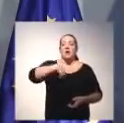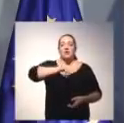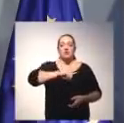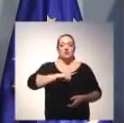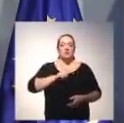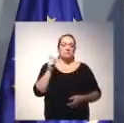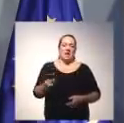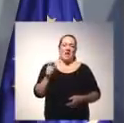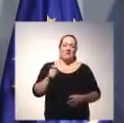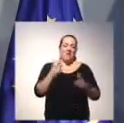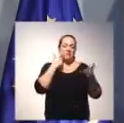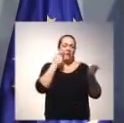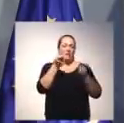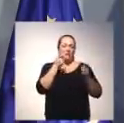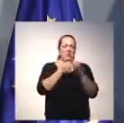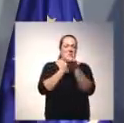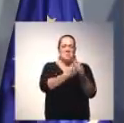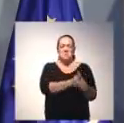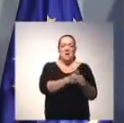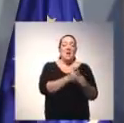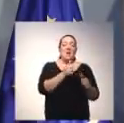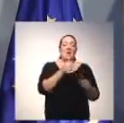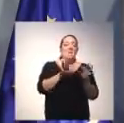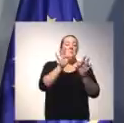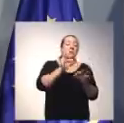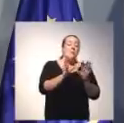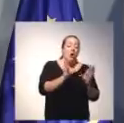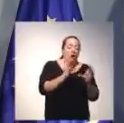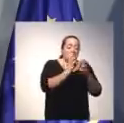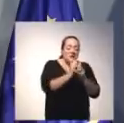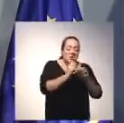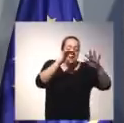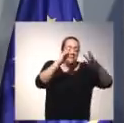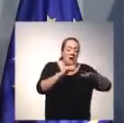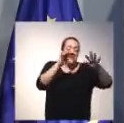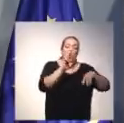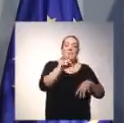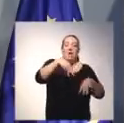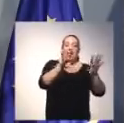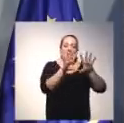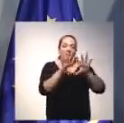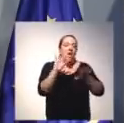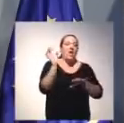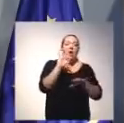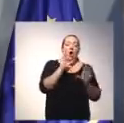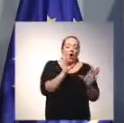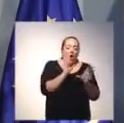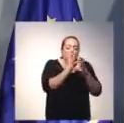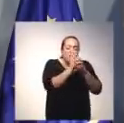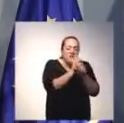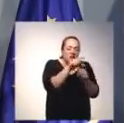estamos constantemente monitorizando y medimos no solo las concentraciones de partículas, en este caso de PM10 o de las